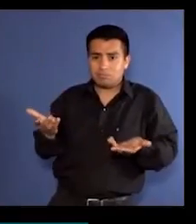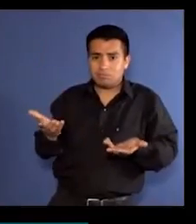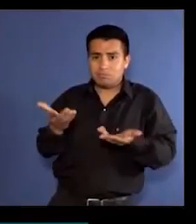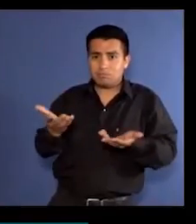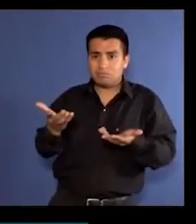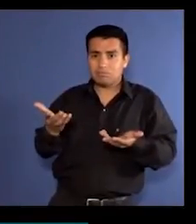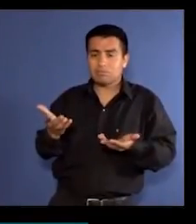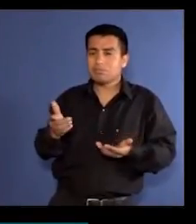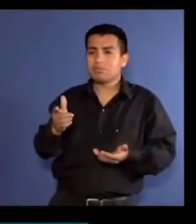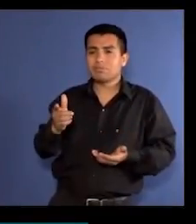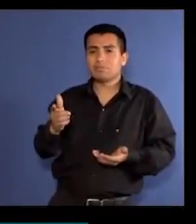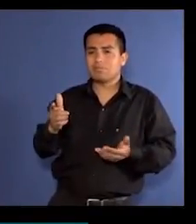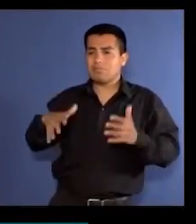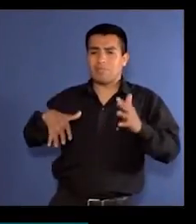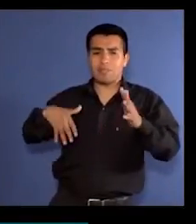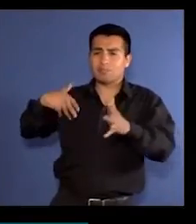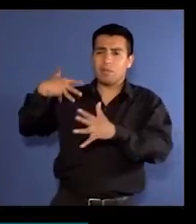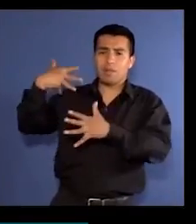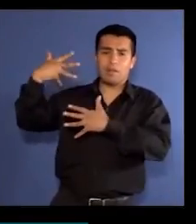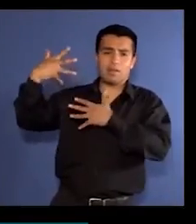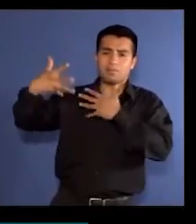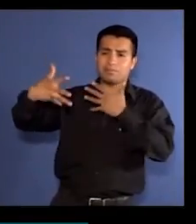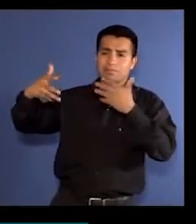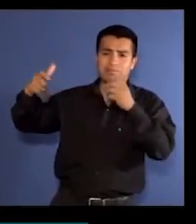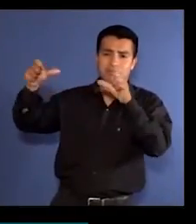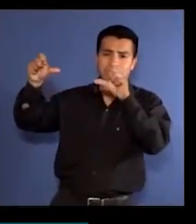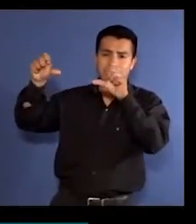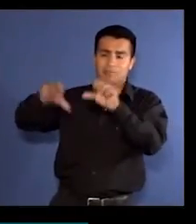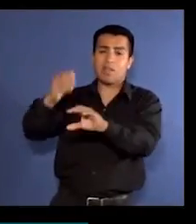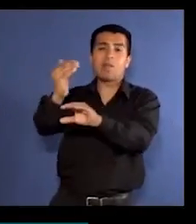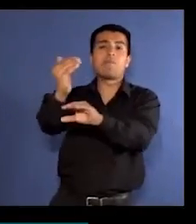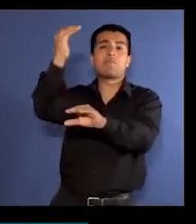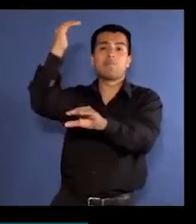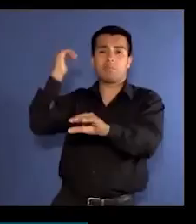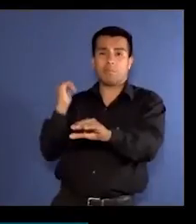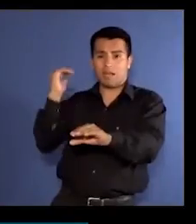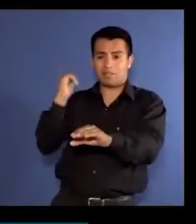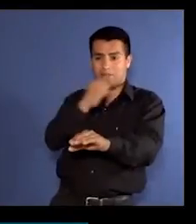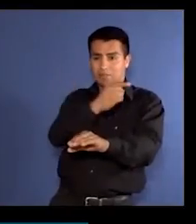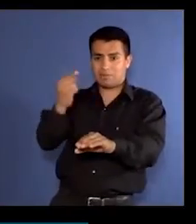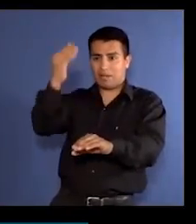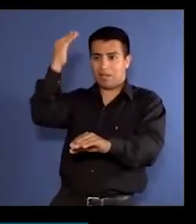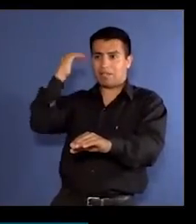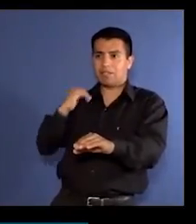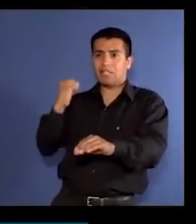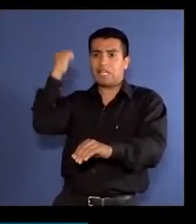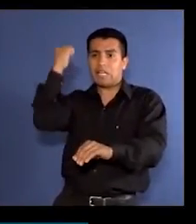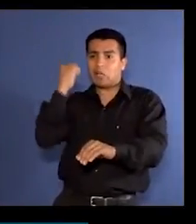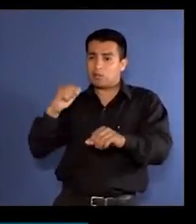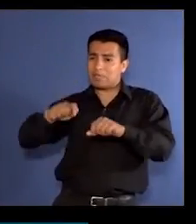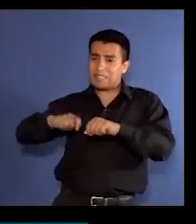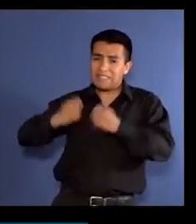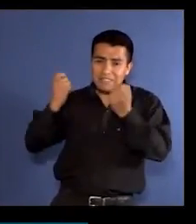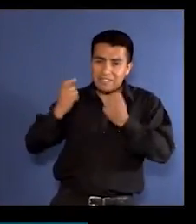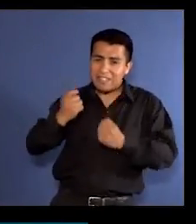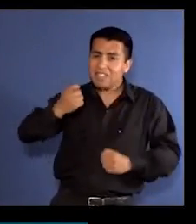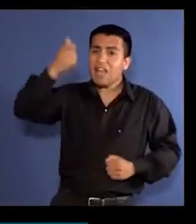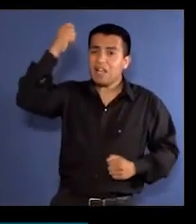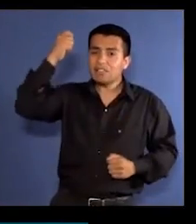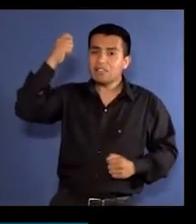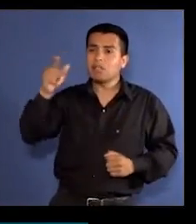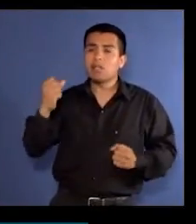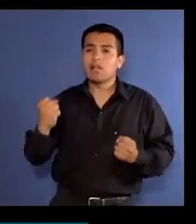colapsar, digamos, el martes de la semana anterior, el sistema financiero y económico argentino,